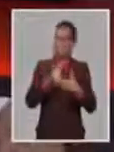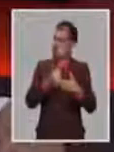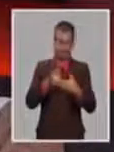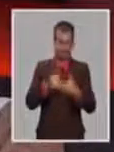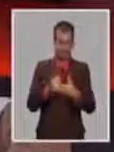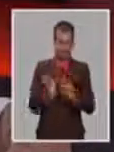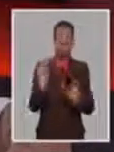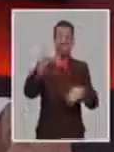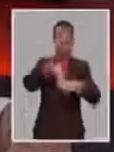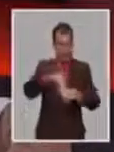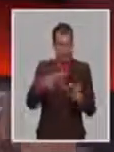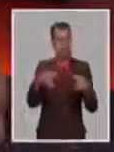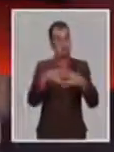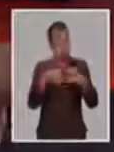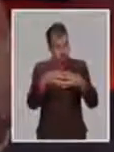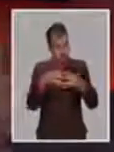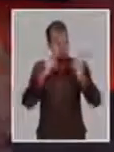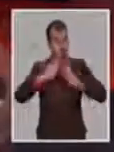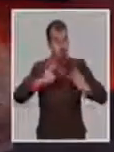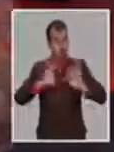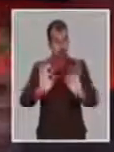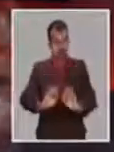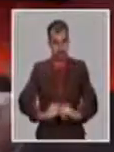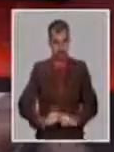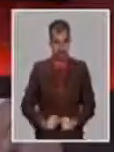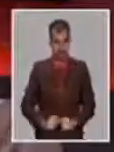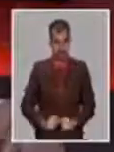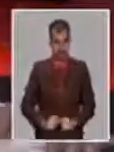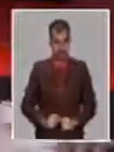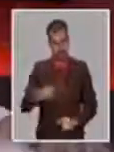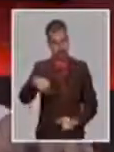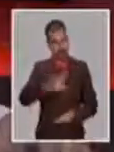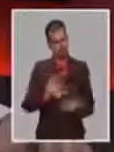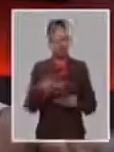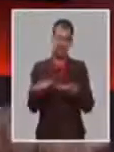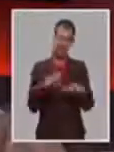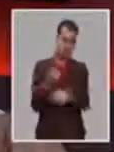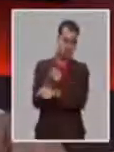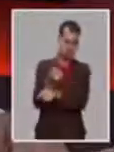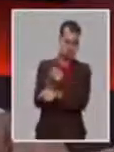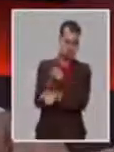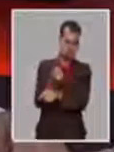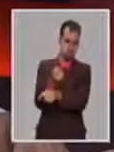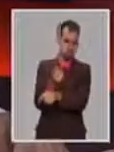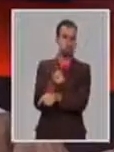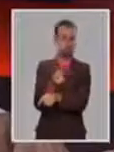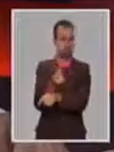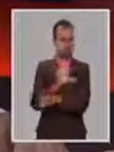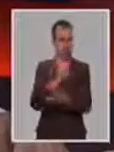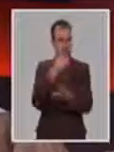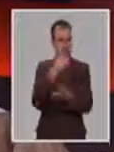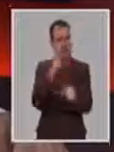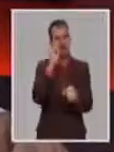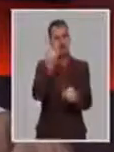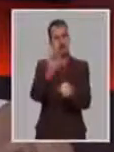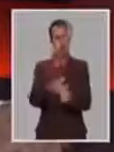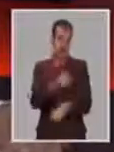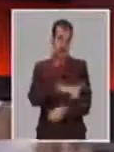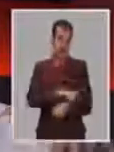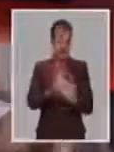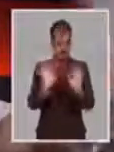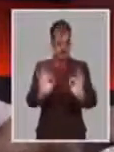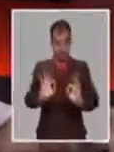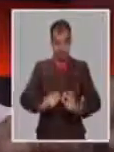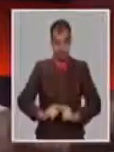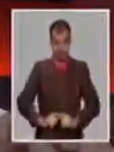colaboradores, son miembros de este gran equipo de investigación. Y bueno, se han ido preparando para este proceso de selección y de obtención de consentimiento informado, que decirles ya comenzó